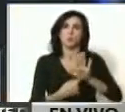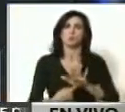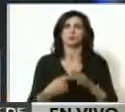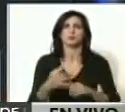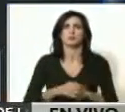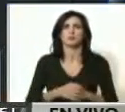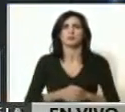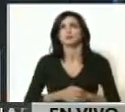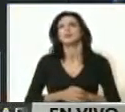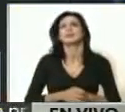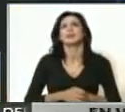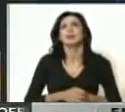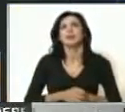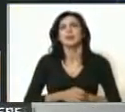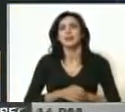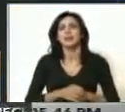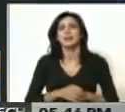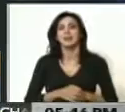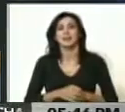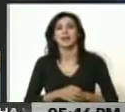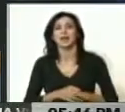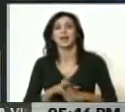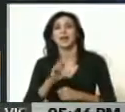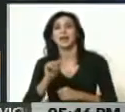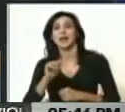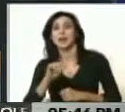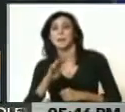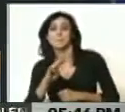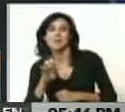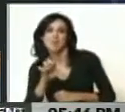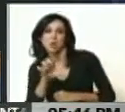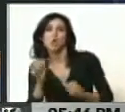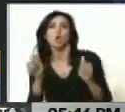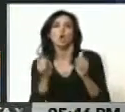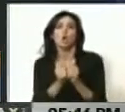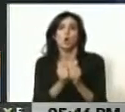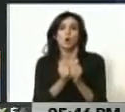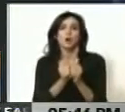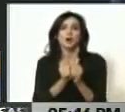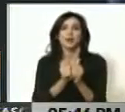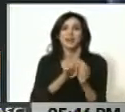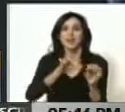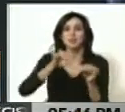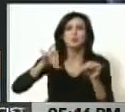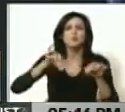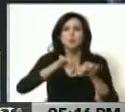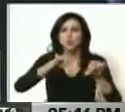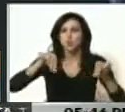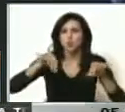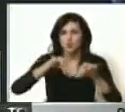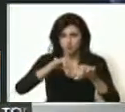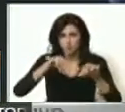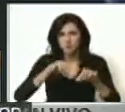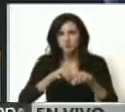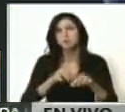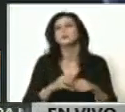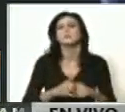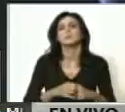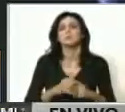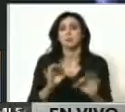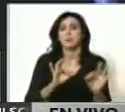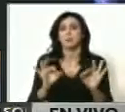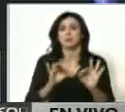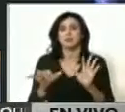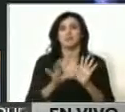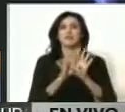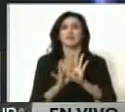Carburo, y creo que para cualquier músico que está integrando esta FITBEM, es un